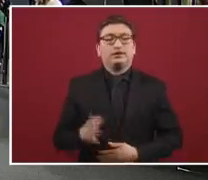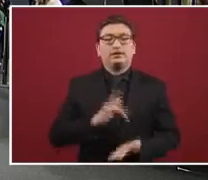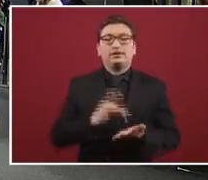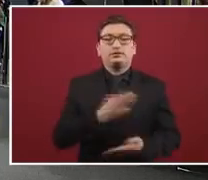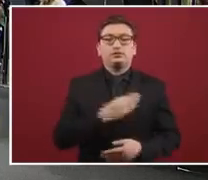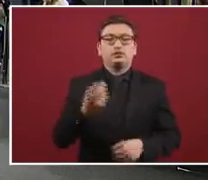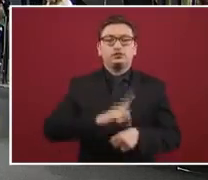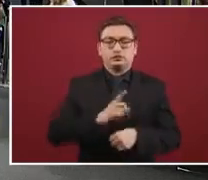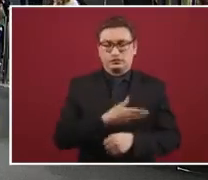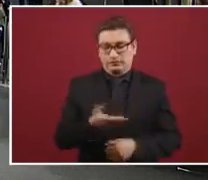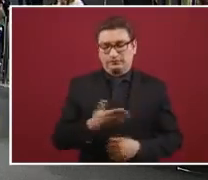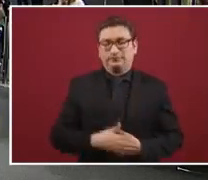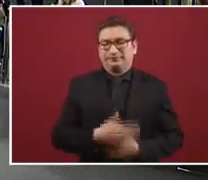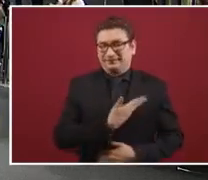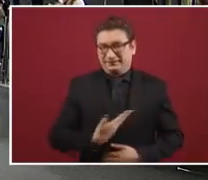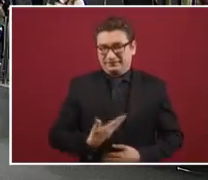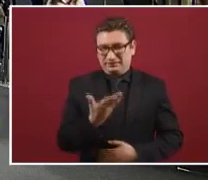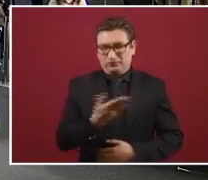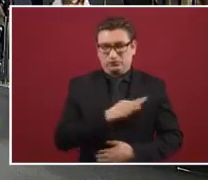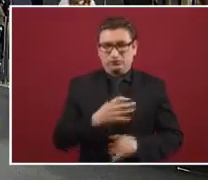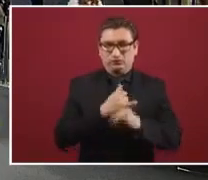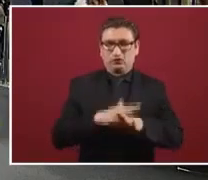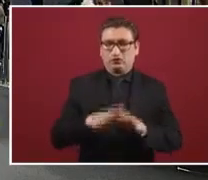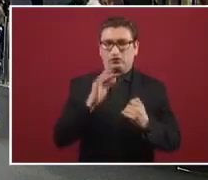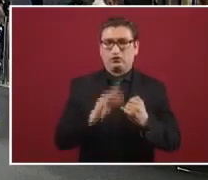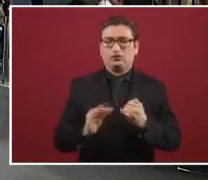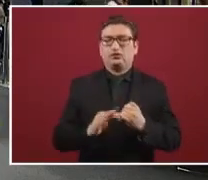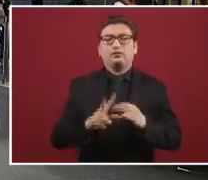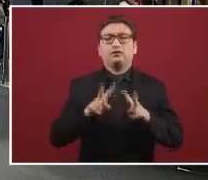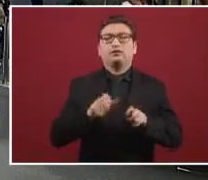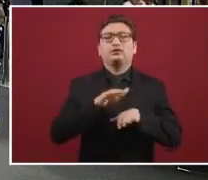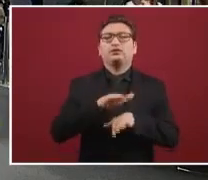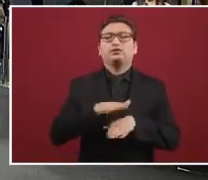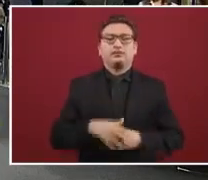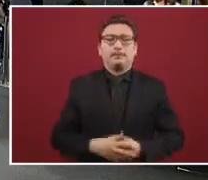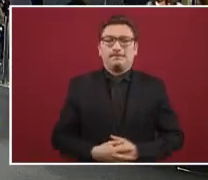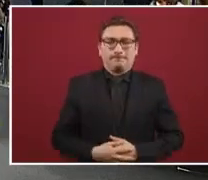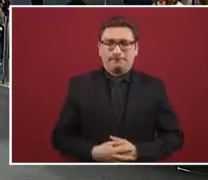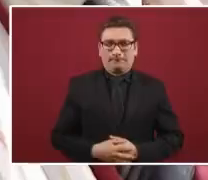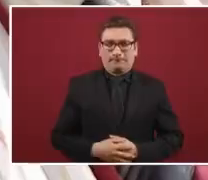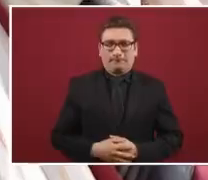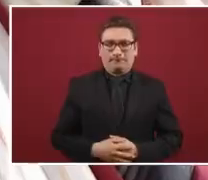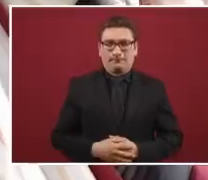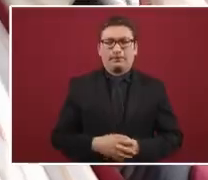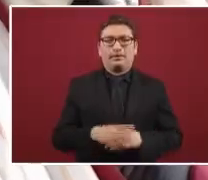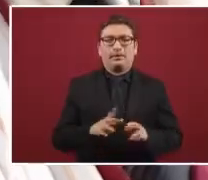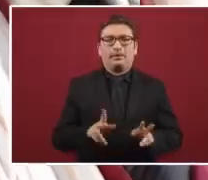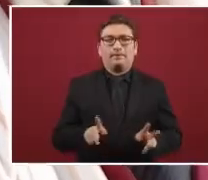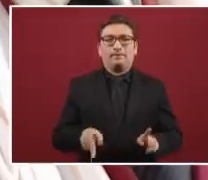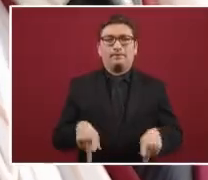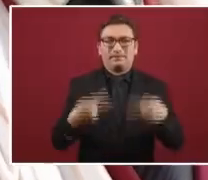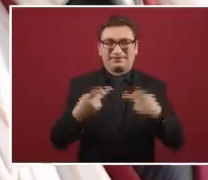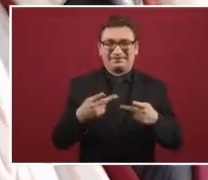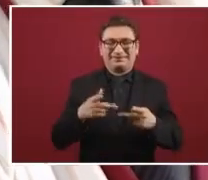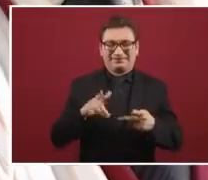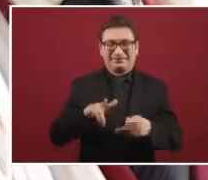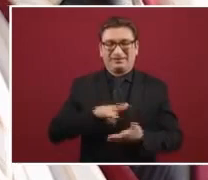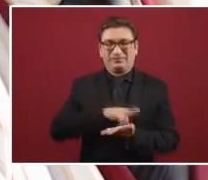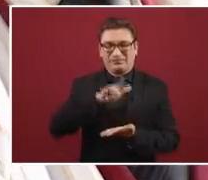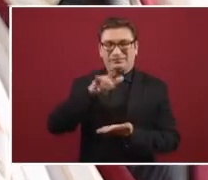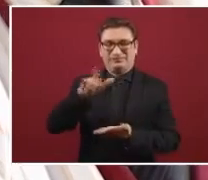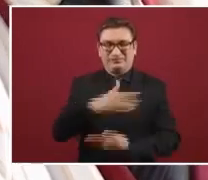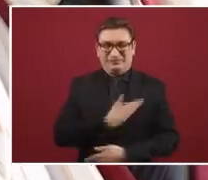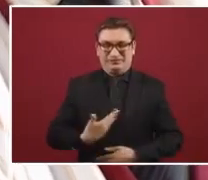días. Presidente, si nos puede dar la última información que tenga sobre la venta del avión presidencial. La semana pasada nos dijo que